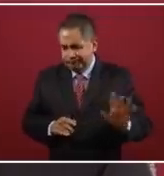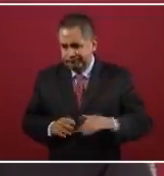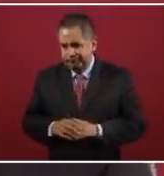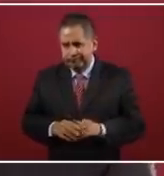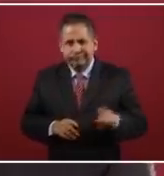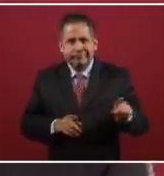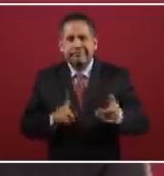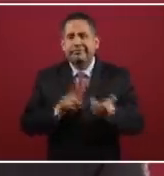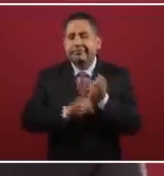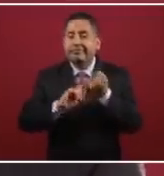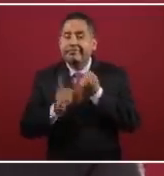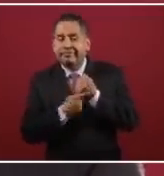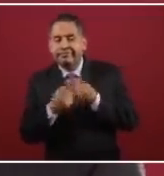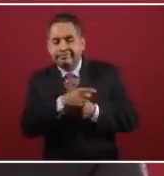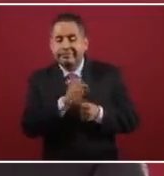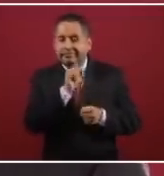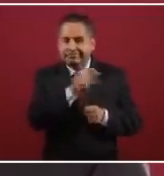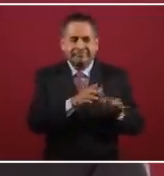son de derecha.